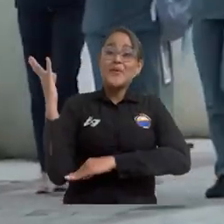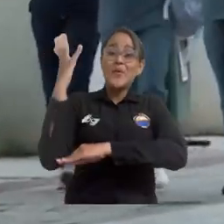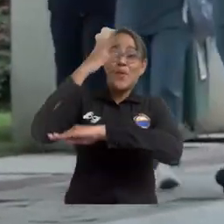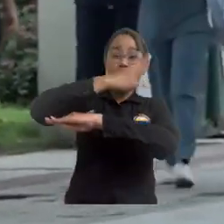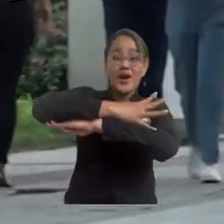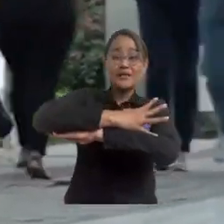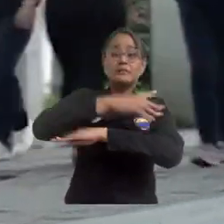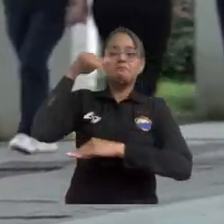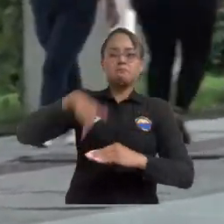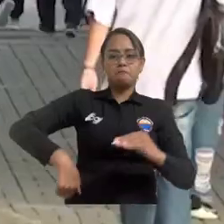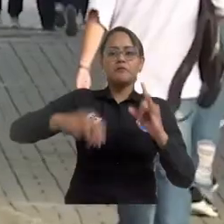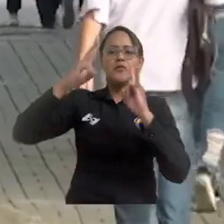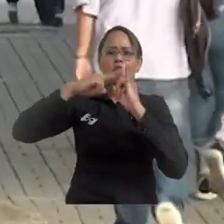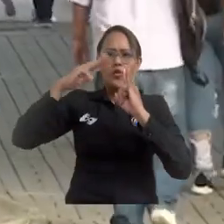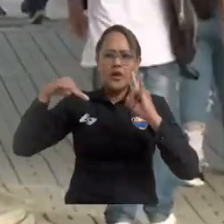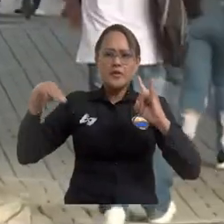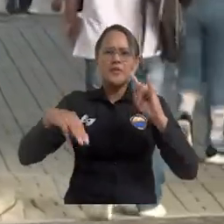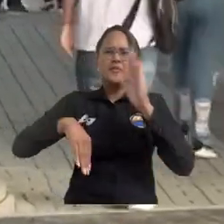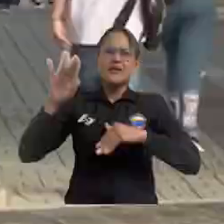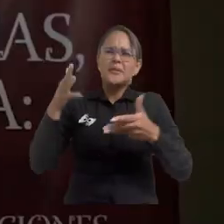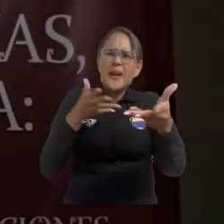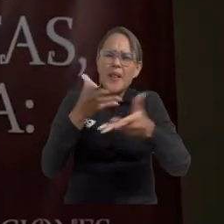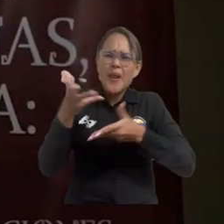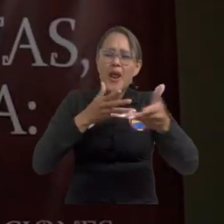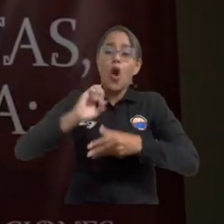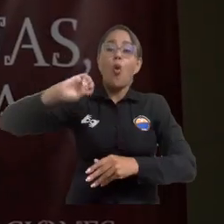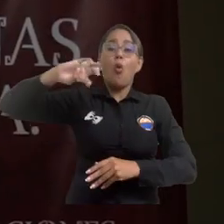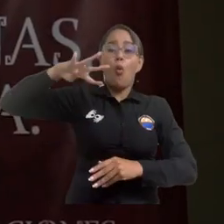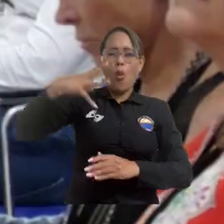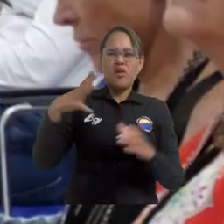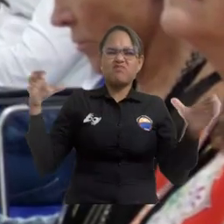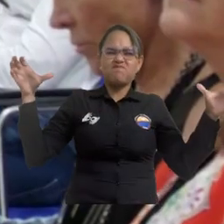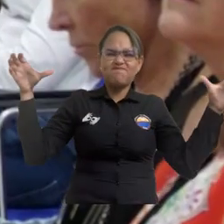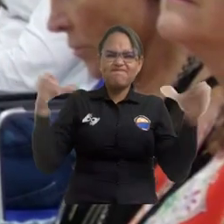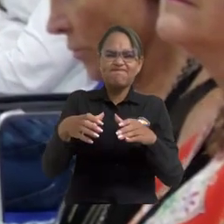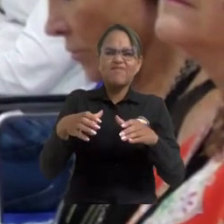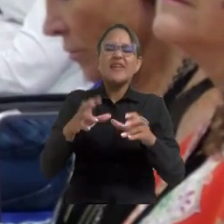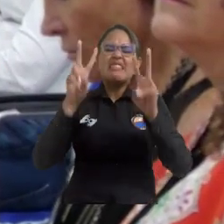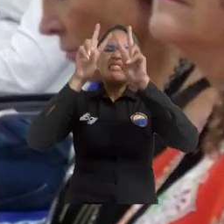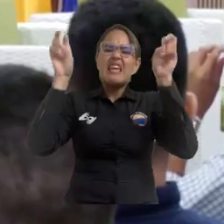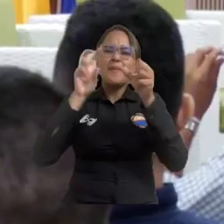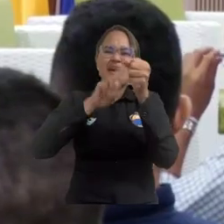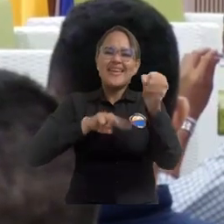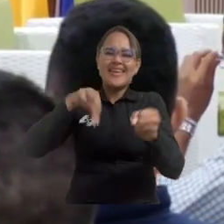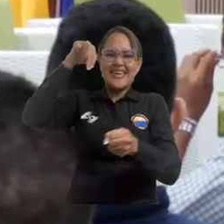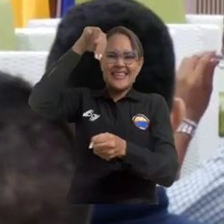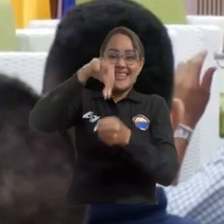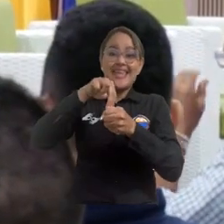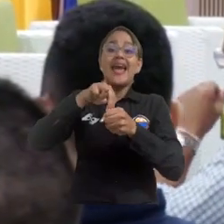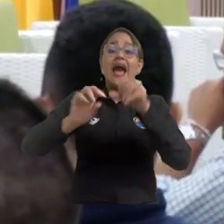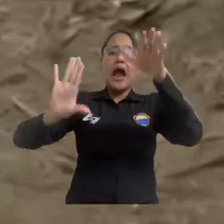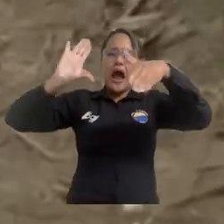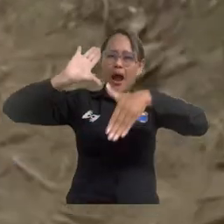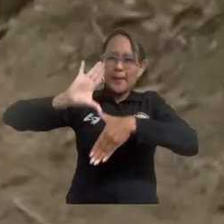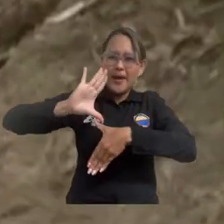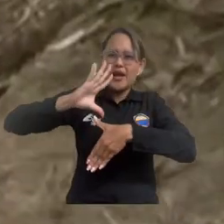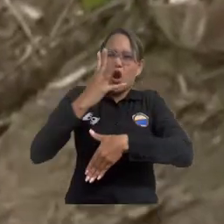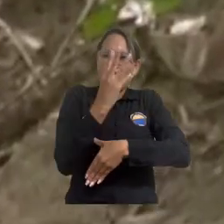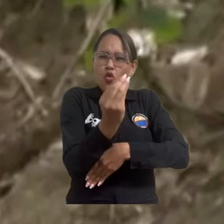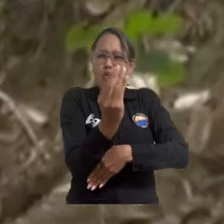Durante 4 días, la Universidad del Magdalena acogió el 4º Congreso Internacional de Mundos Indígenas, América,